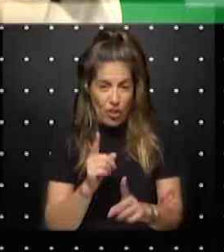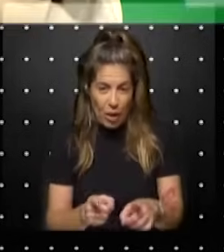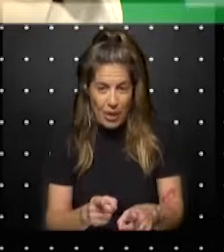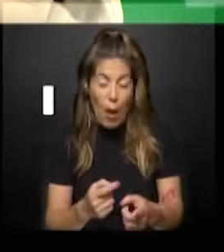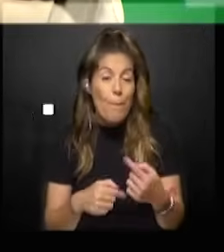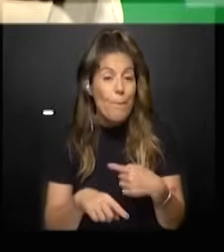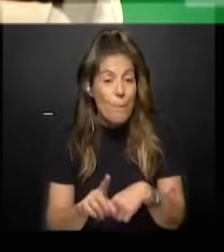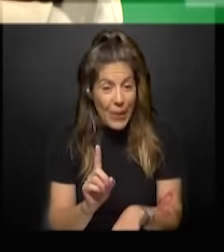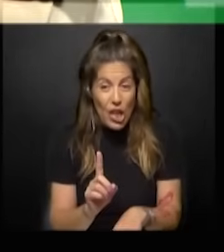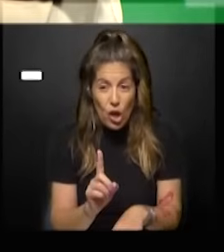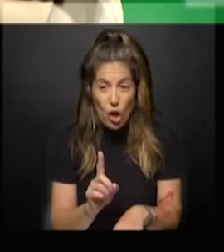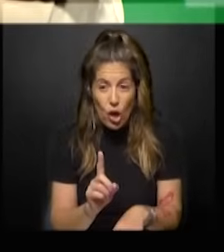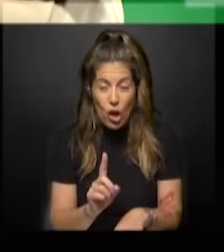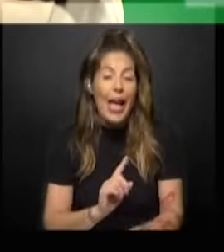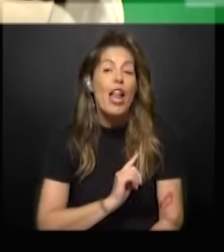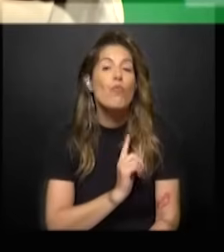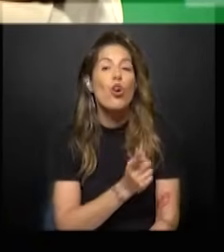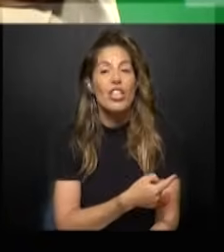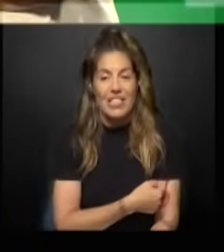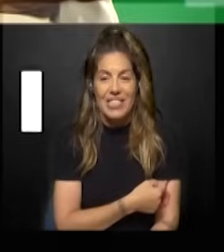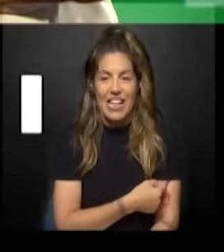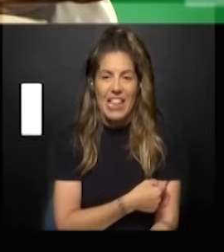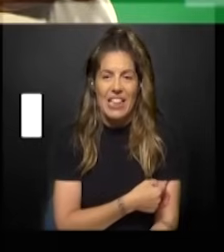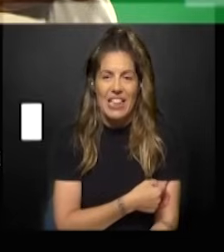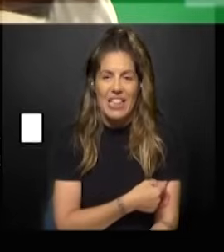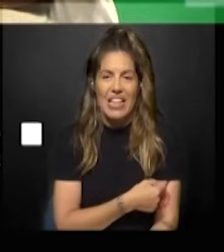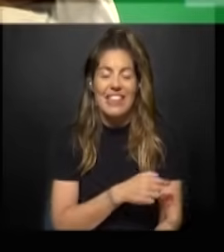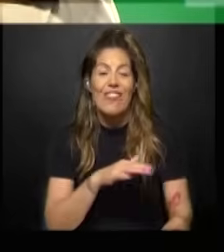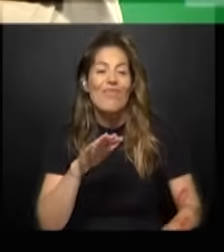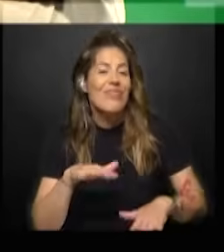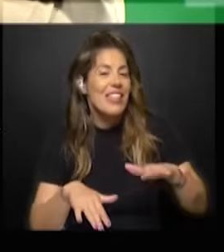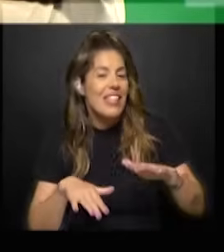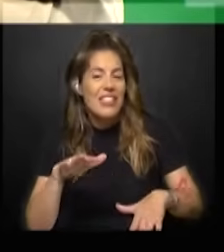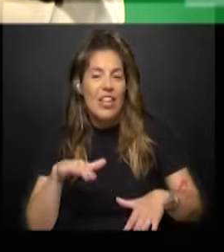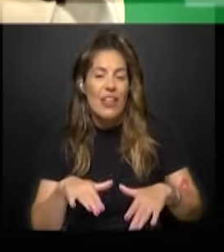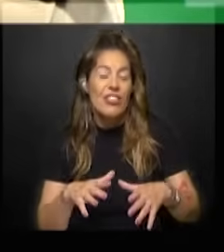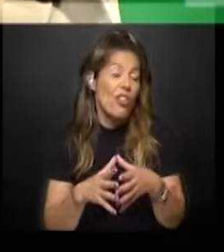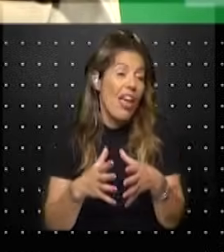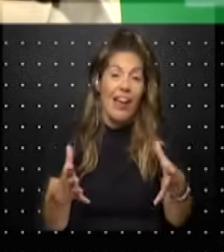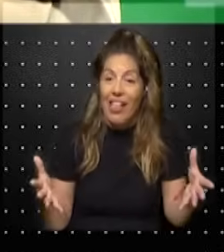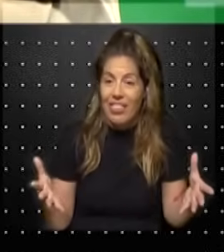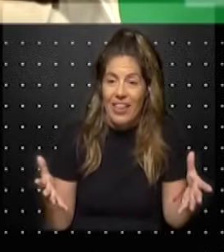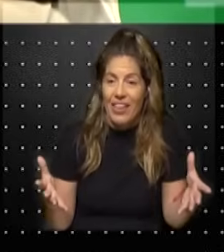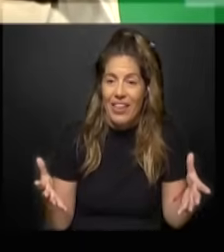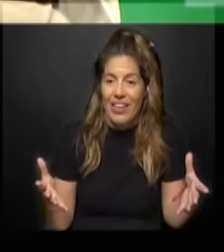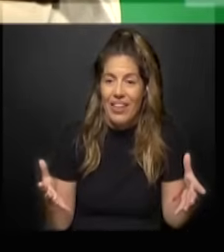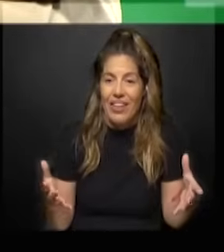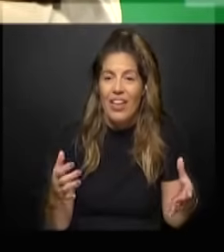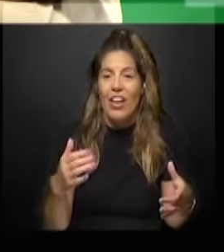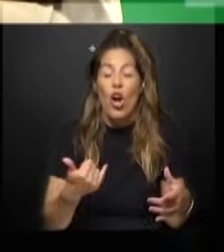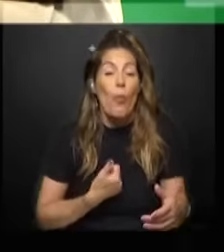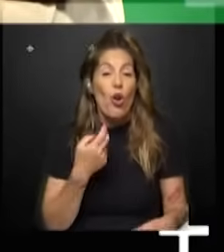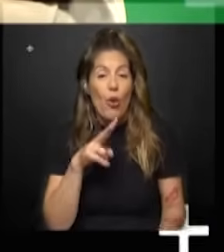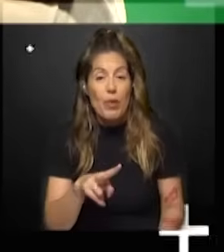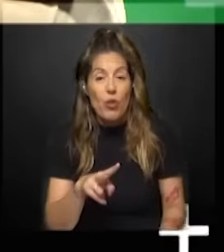Pero el potencial de desestabilización es gigantesco. Como lo vimos cuando la